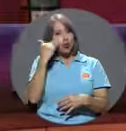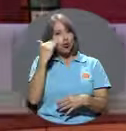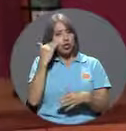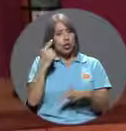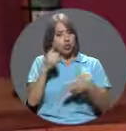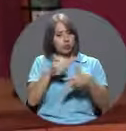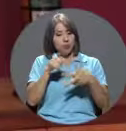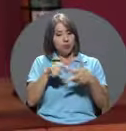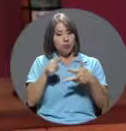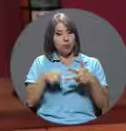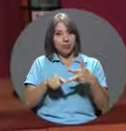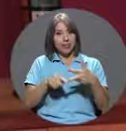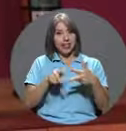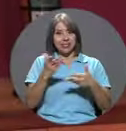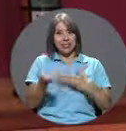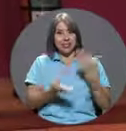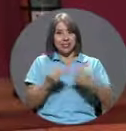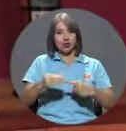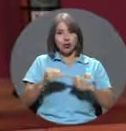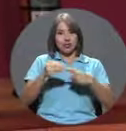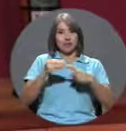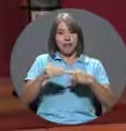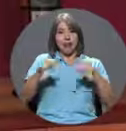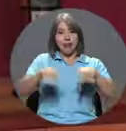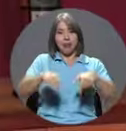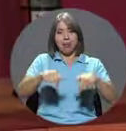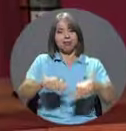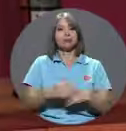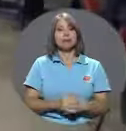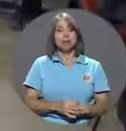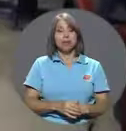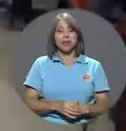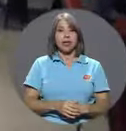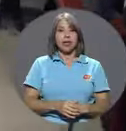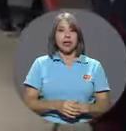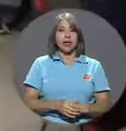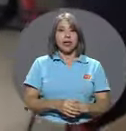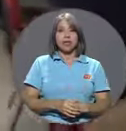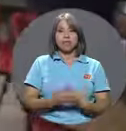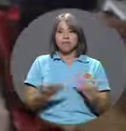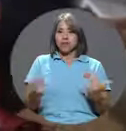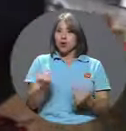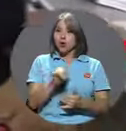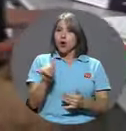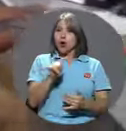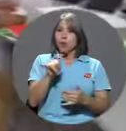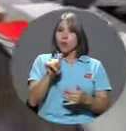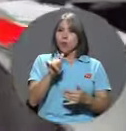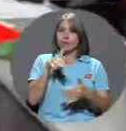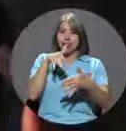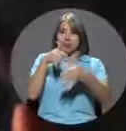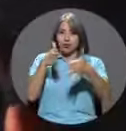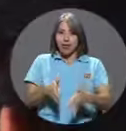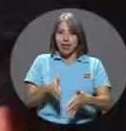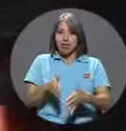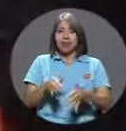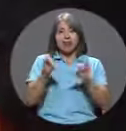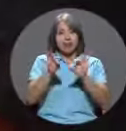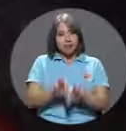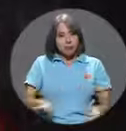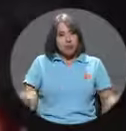los tres servicios principales que ofrece el departamento. De estudiante creo que es como muy